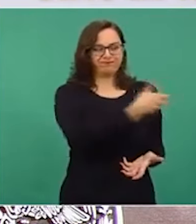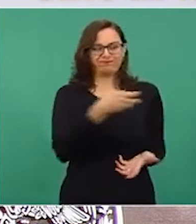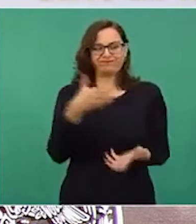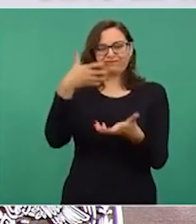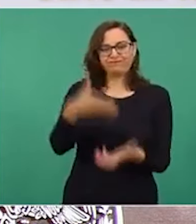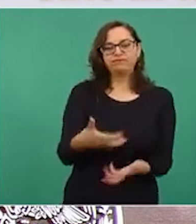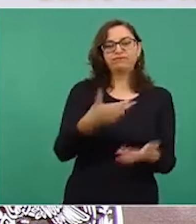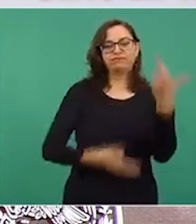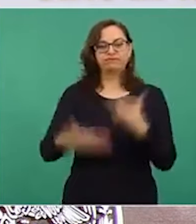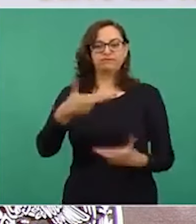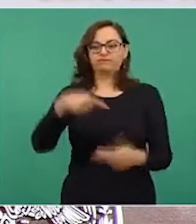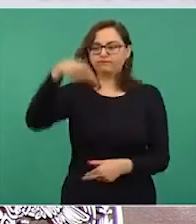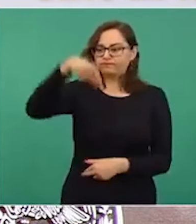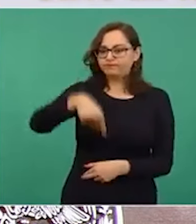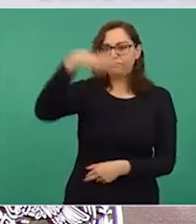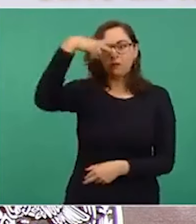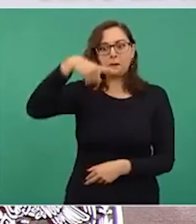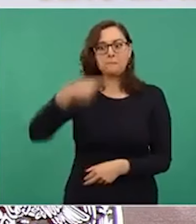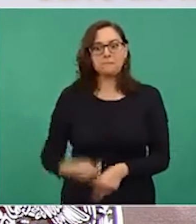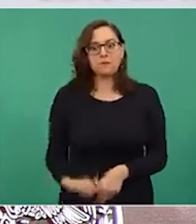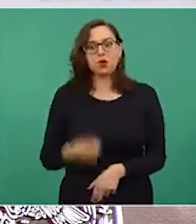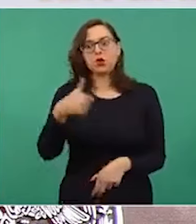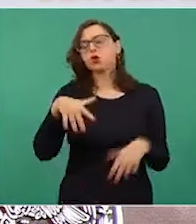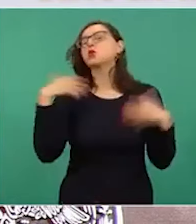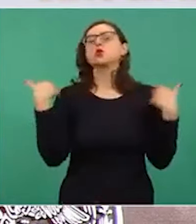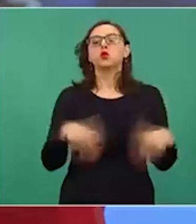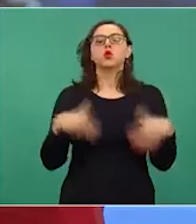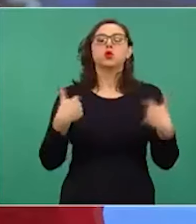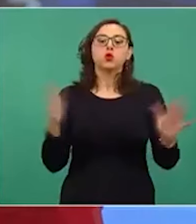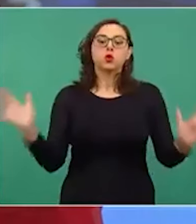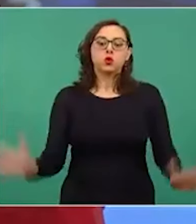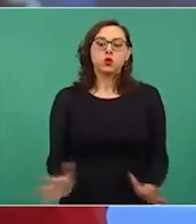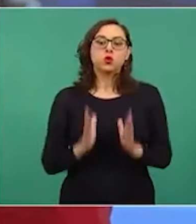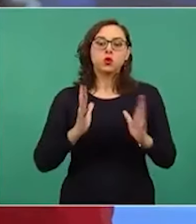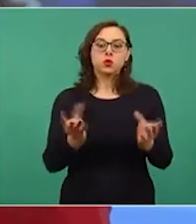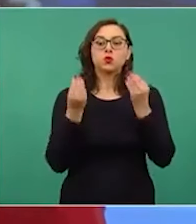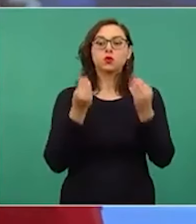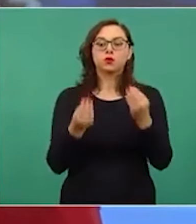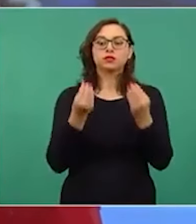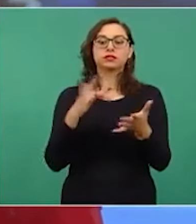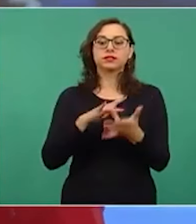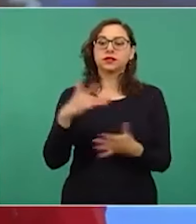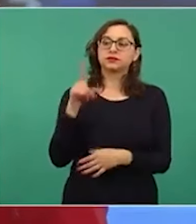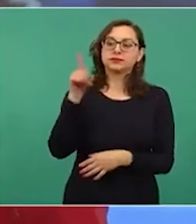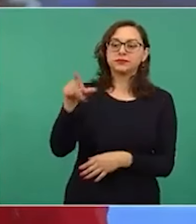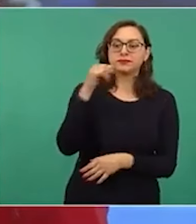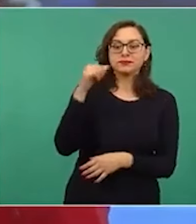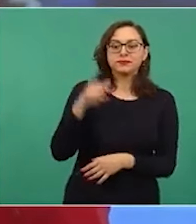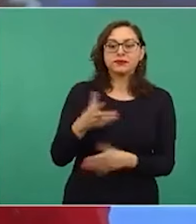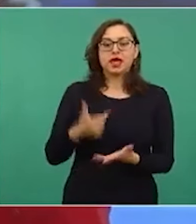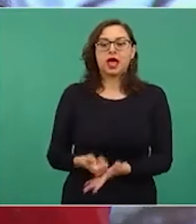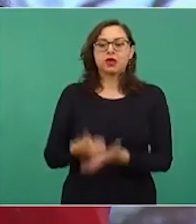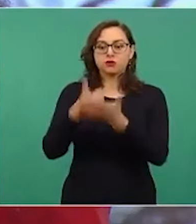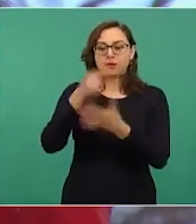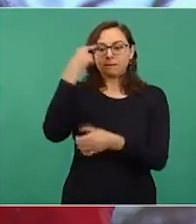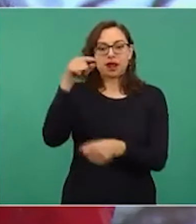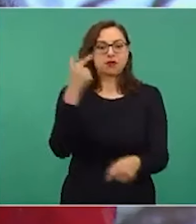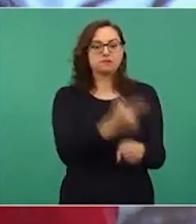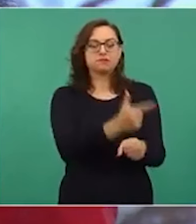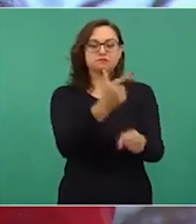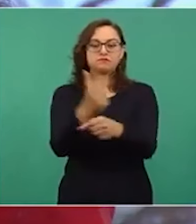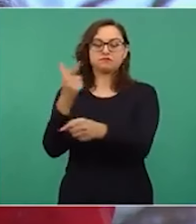sin precedente. Estamos muy agradecidos con la unidad de Carabinieri para la tutela del patrimonio cultural,